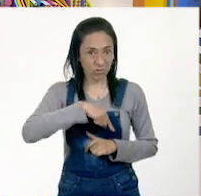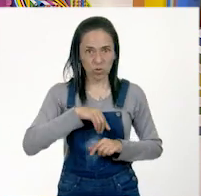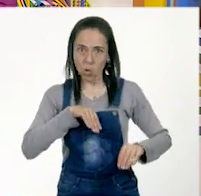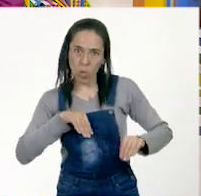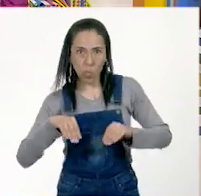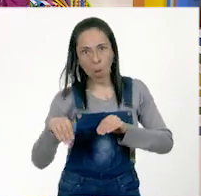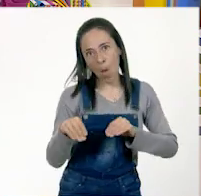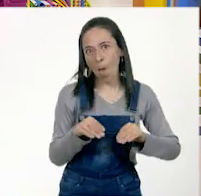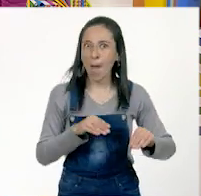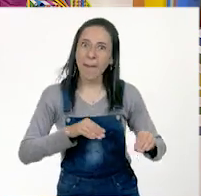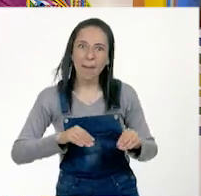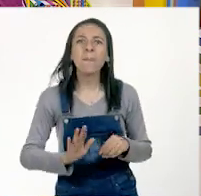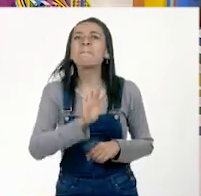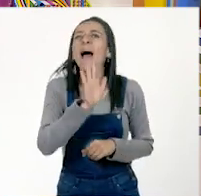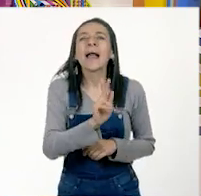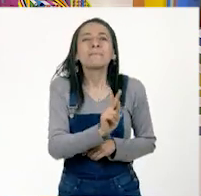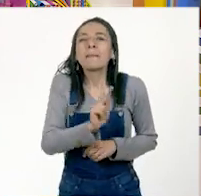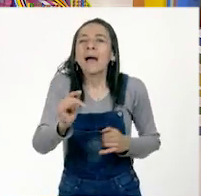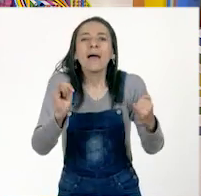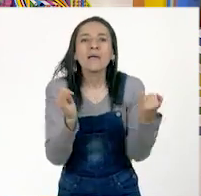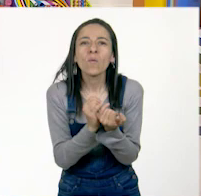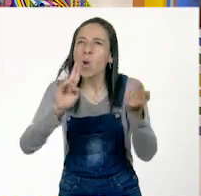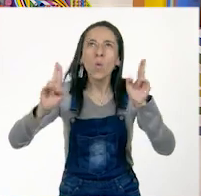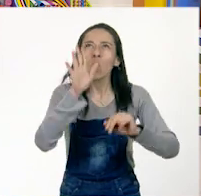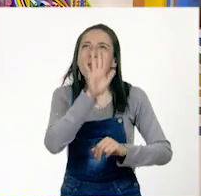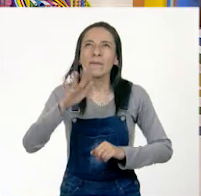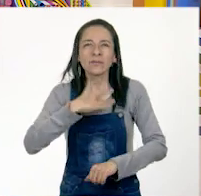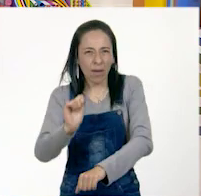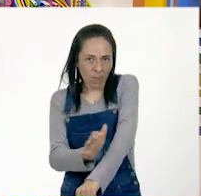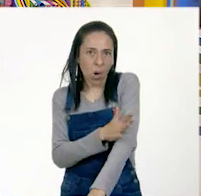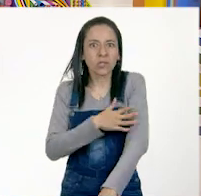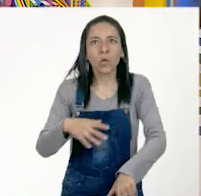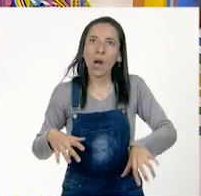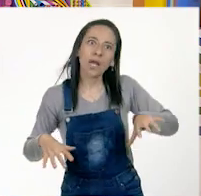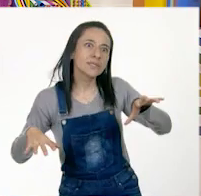si estuviéramos de nuevo en el universo de las emociones.